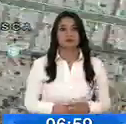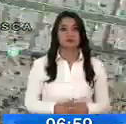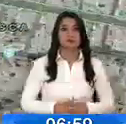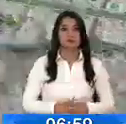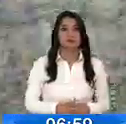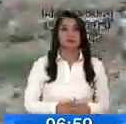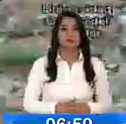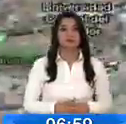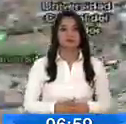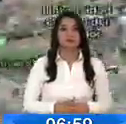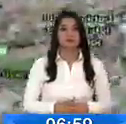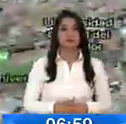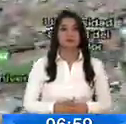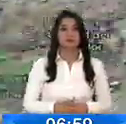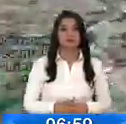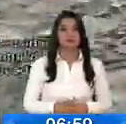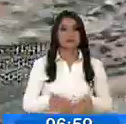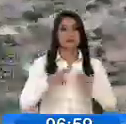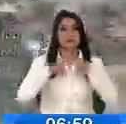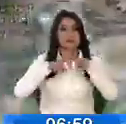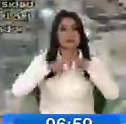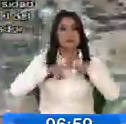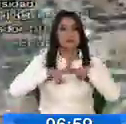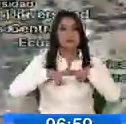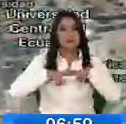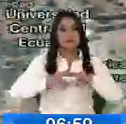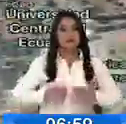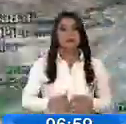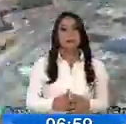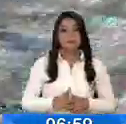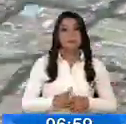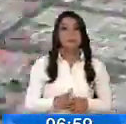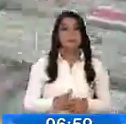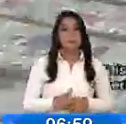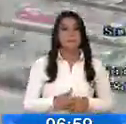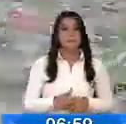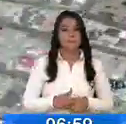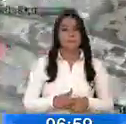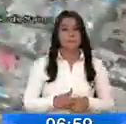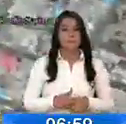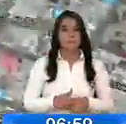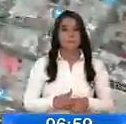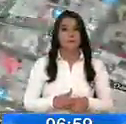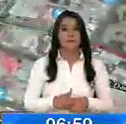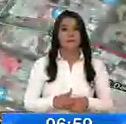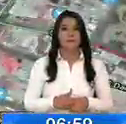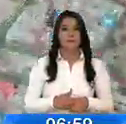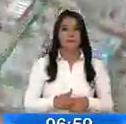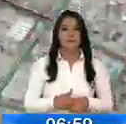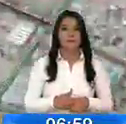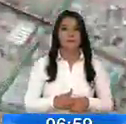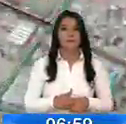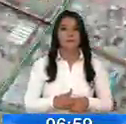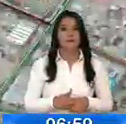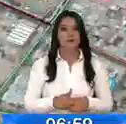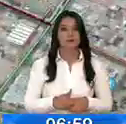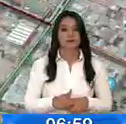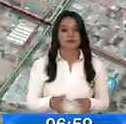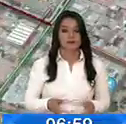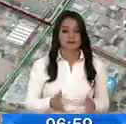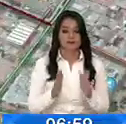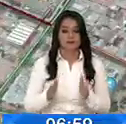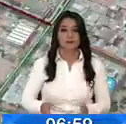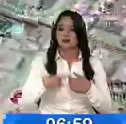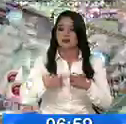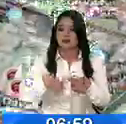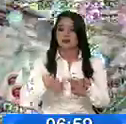revisamos es una perspectiva es nuestro único pero virtual y podemos mirar como las vías principales del